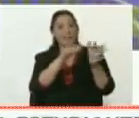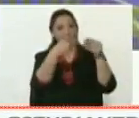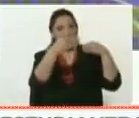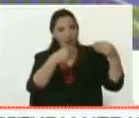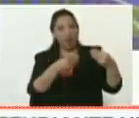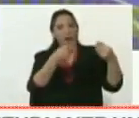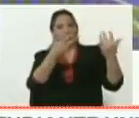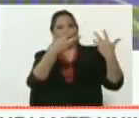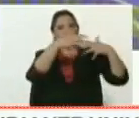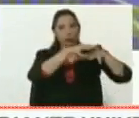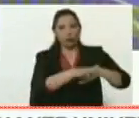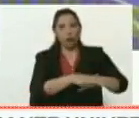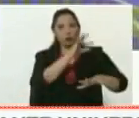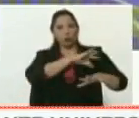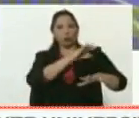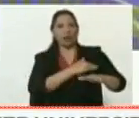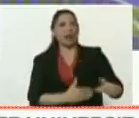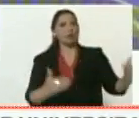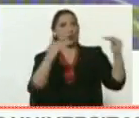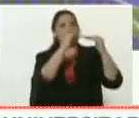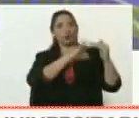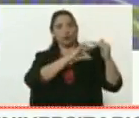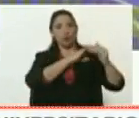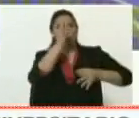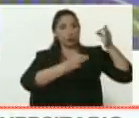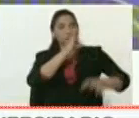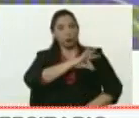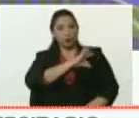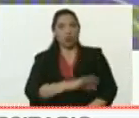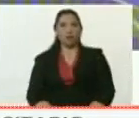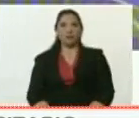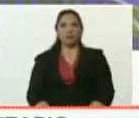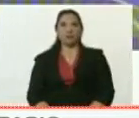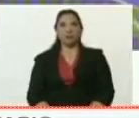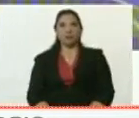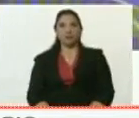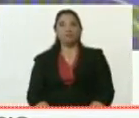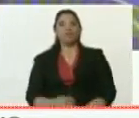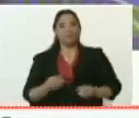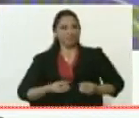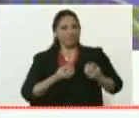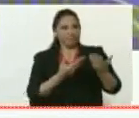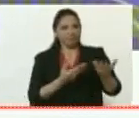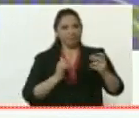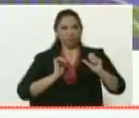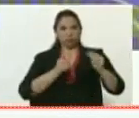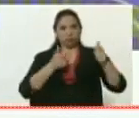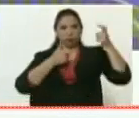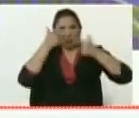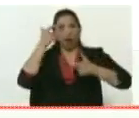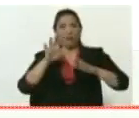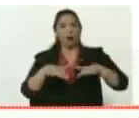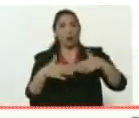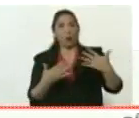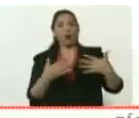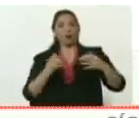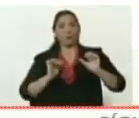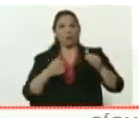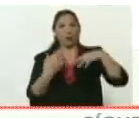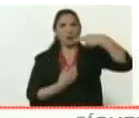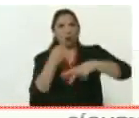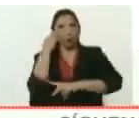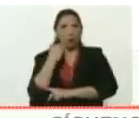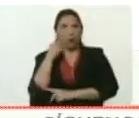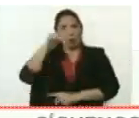social, de igualdad social, de justicia social que trajo nuestro comandante Hugo Chávez con la Revolución Bolivariana y que